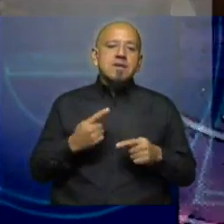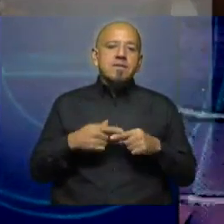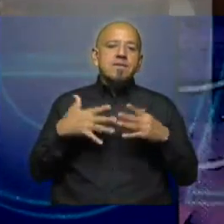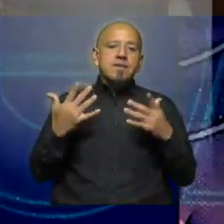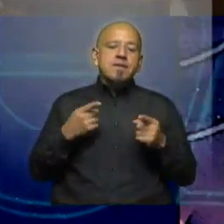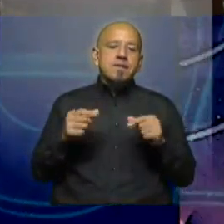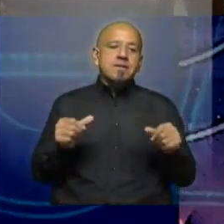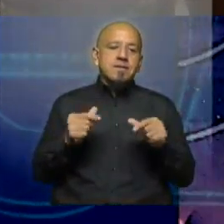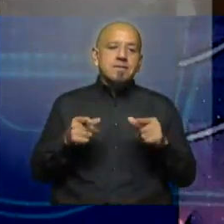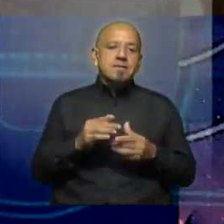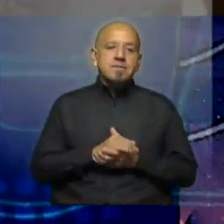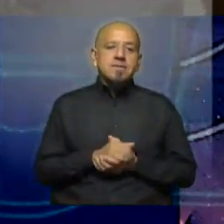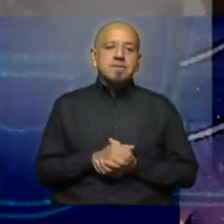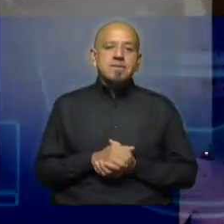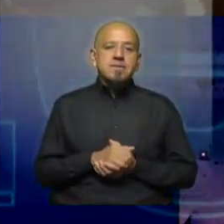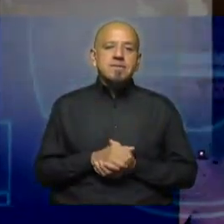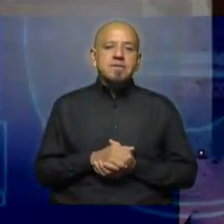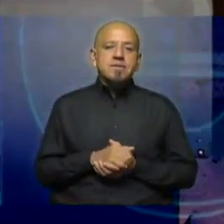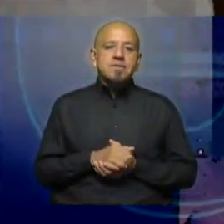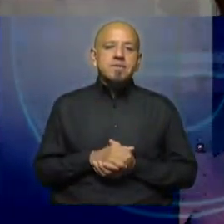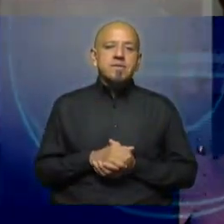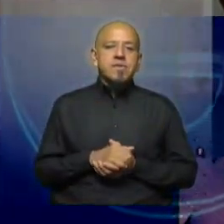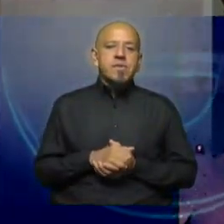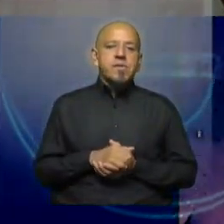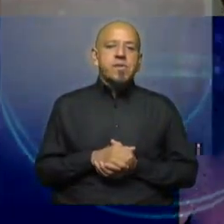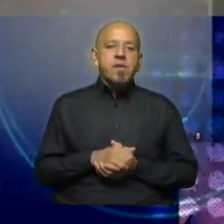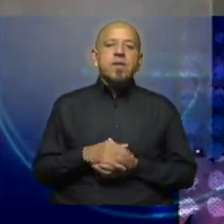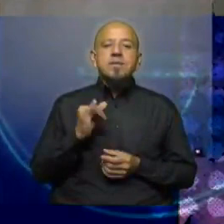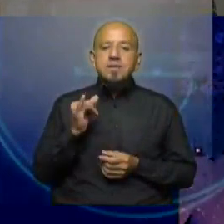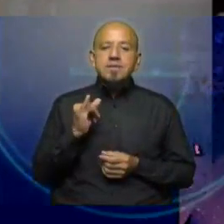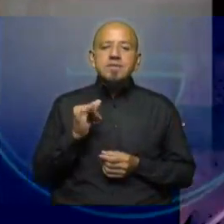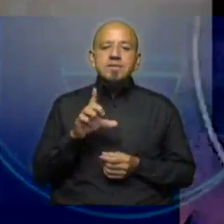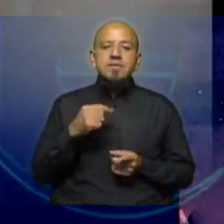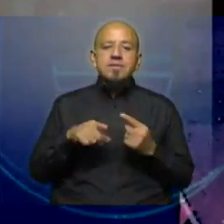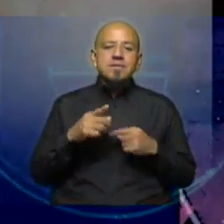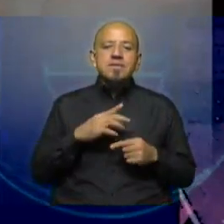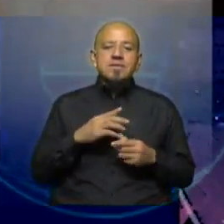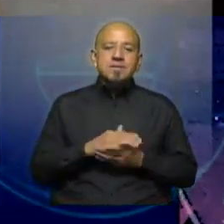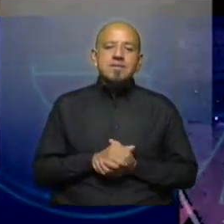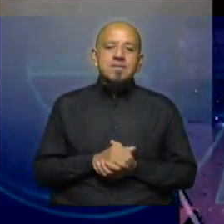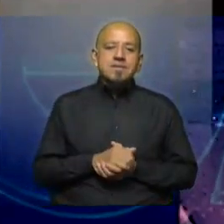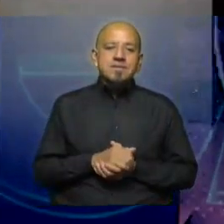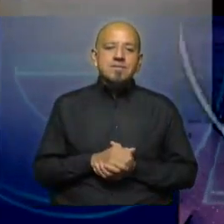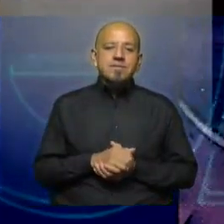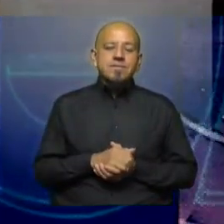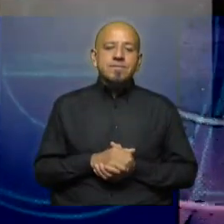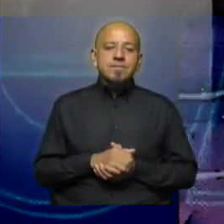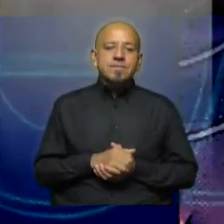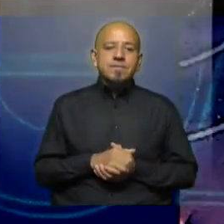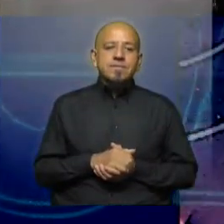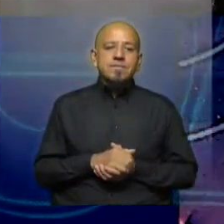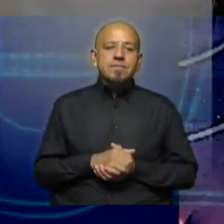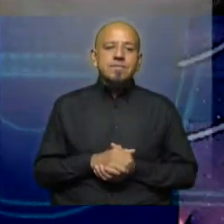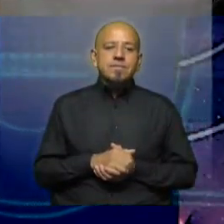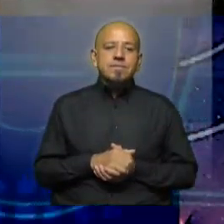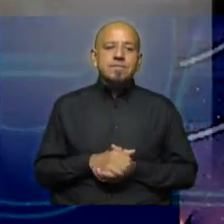¿O no, Agustina Alves? Sin duda que sí. Me coloco bien. Y se está va a quedar